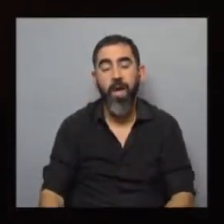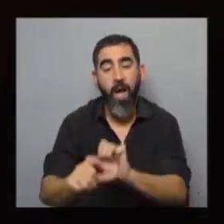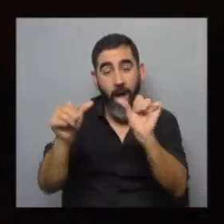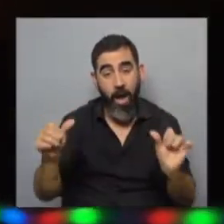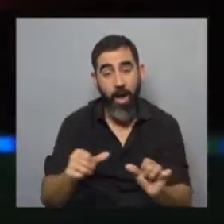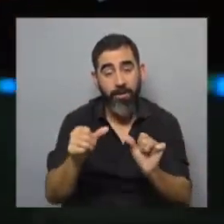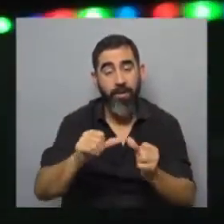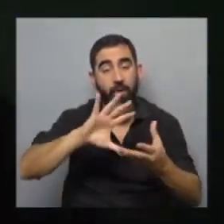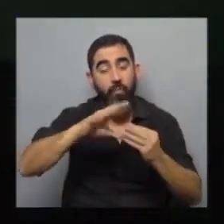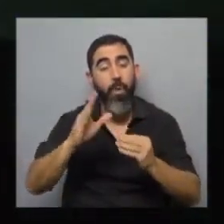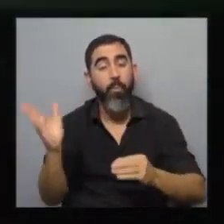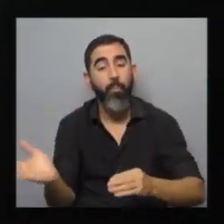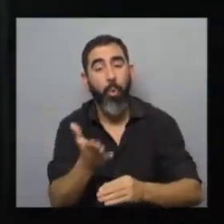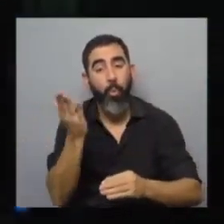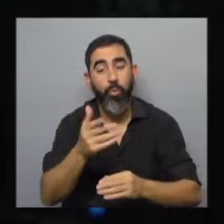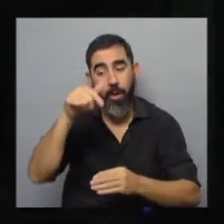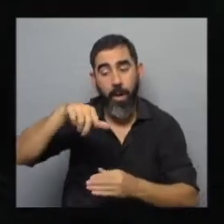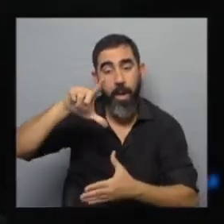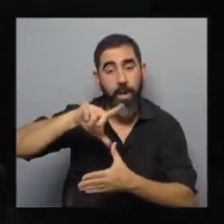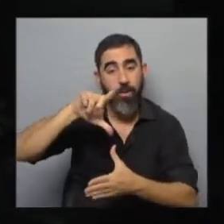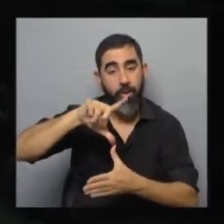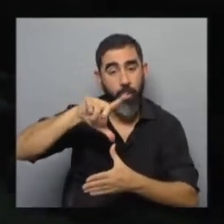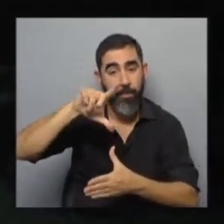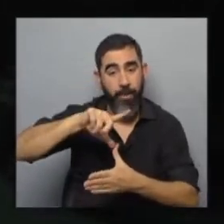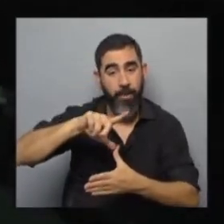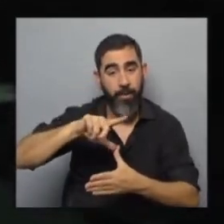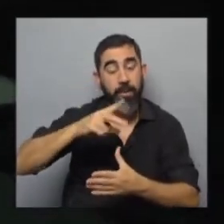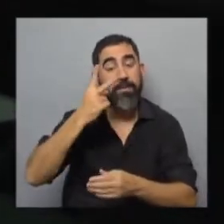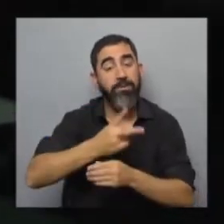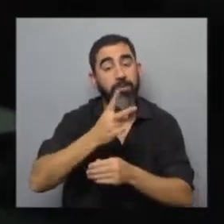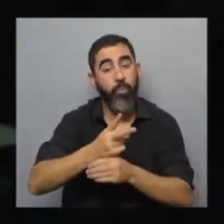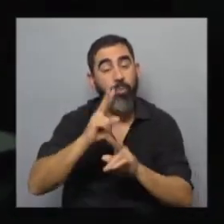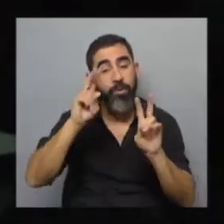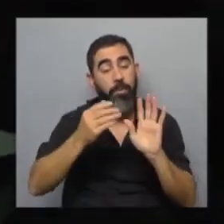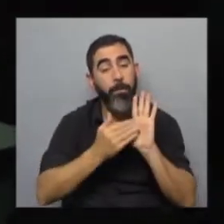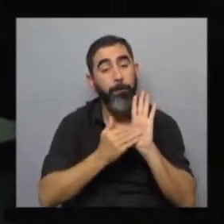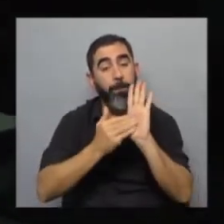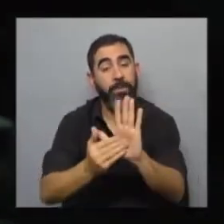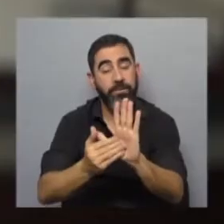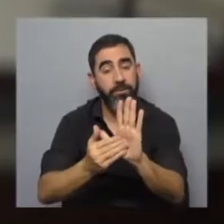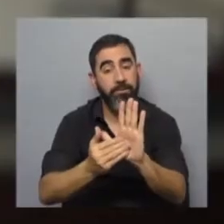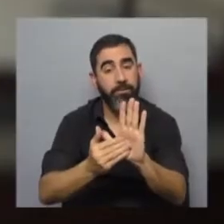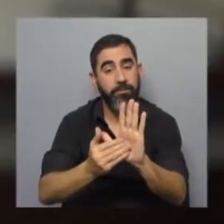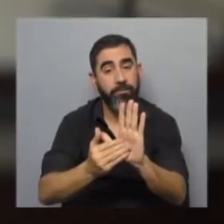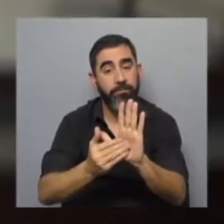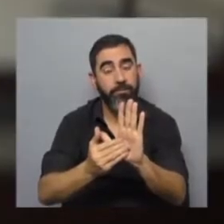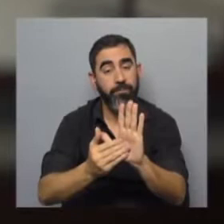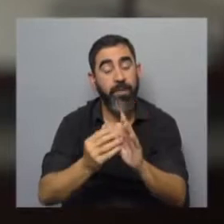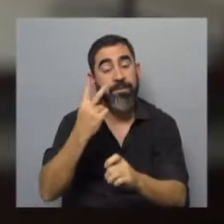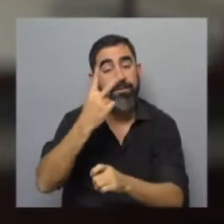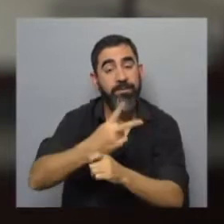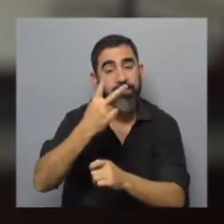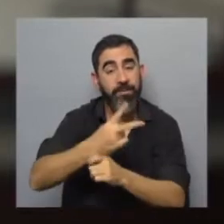realizar este tipo de producciones en Latinoamérica. En segundo lugar, presentar en sociedad la